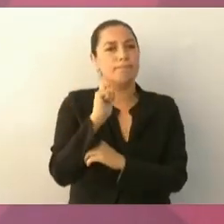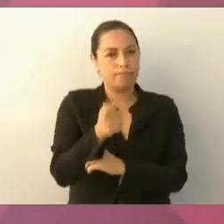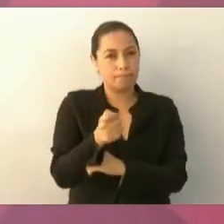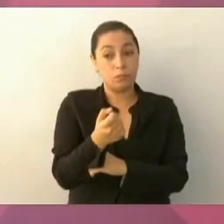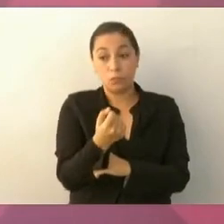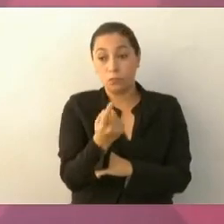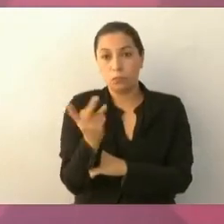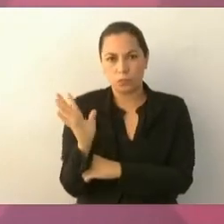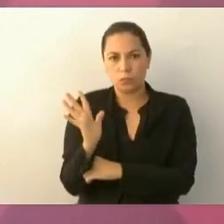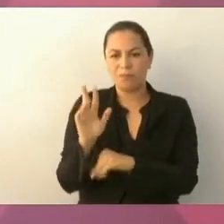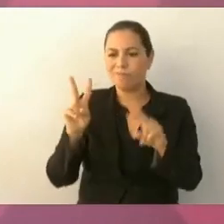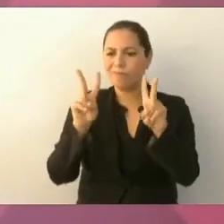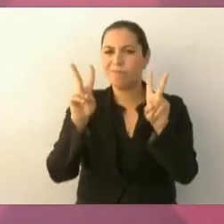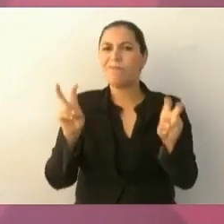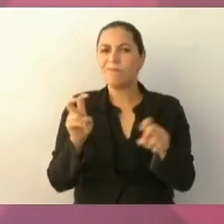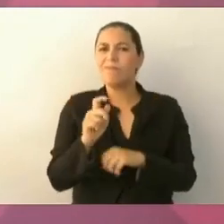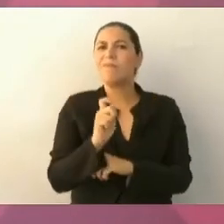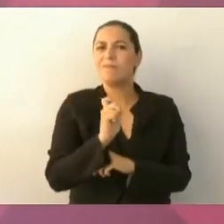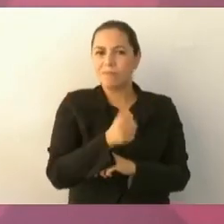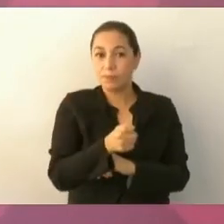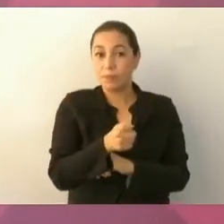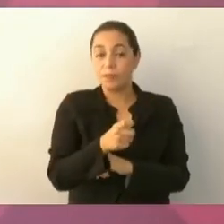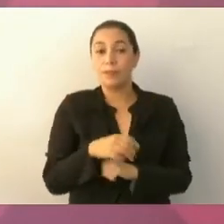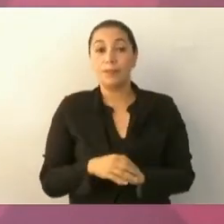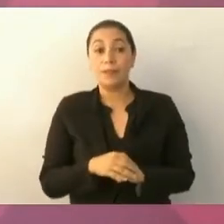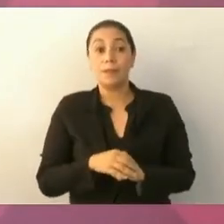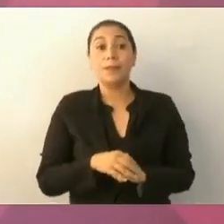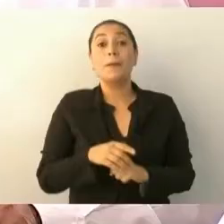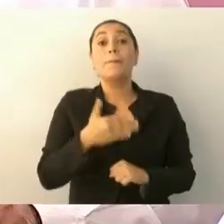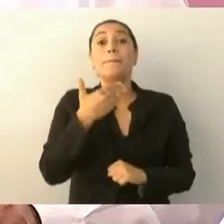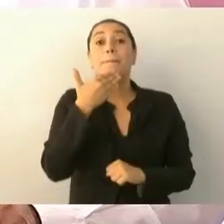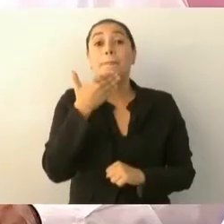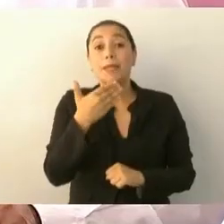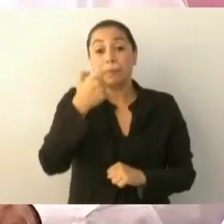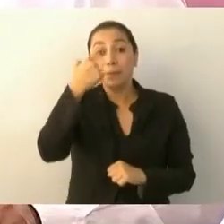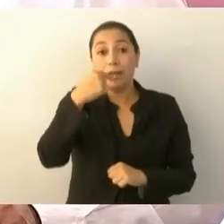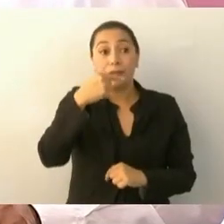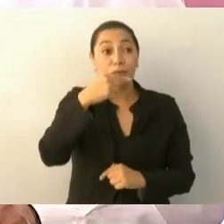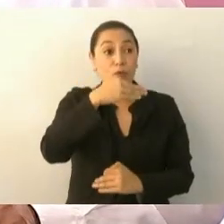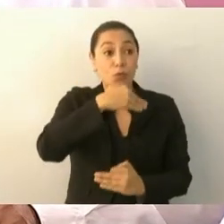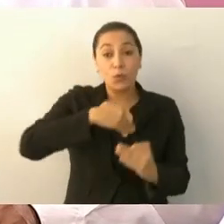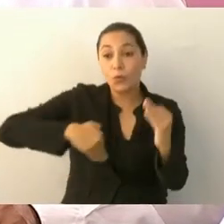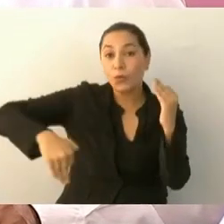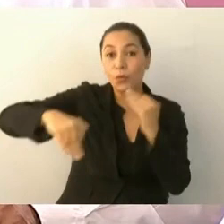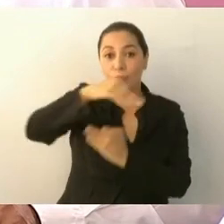el lema de que por el bien de todos,